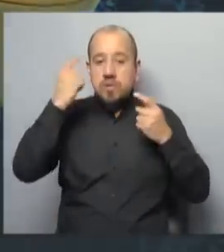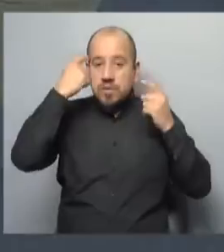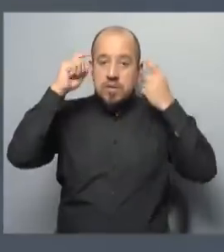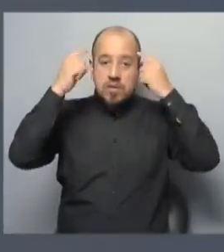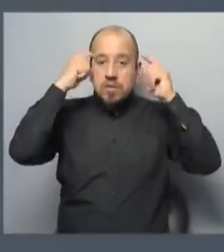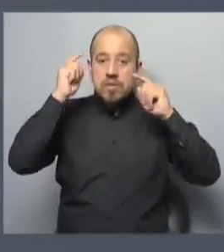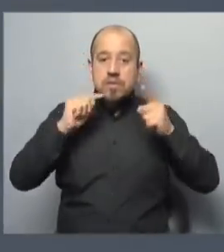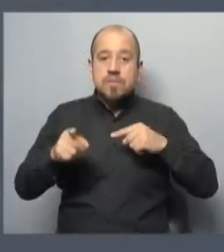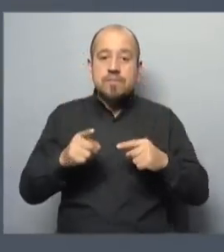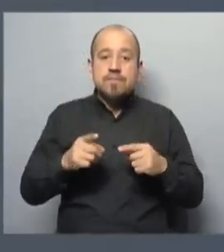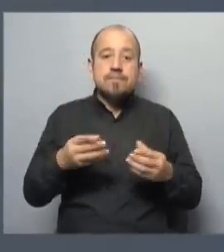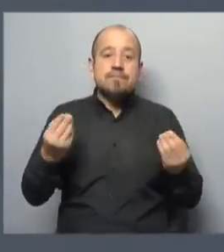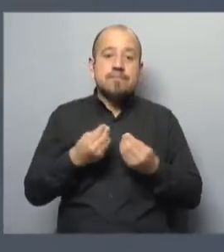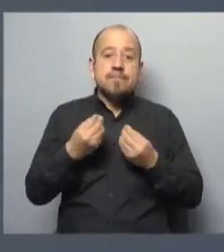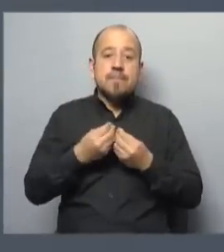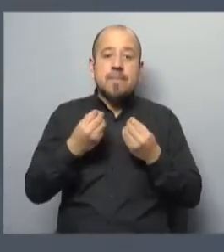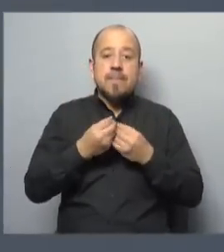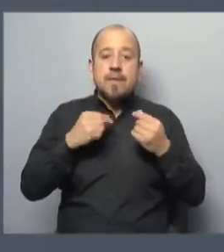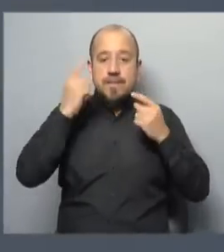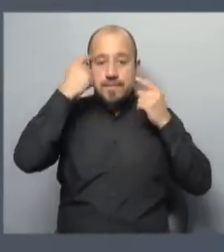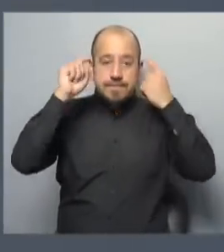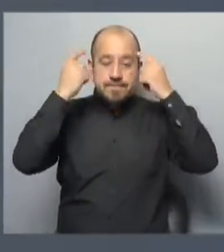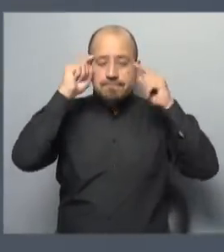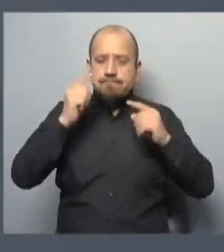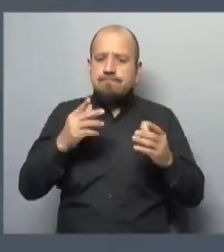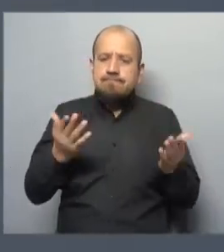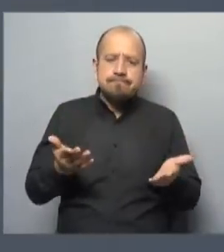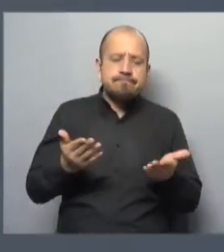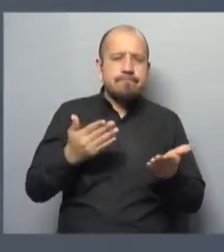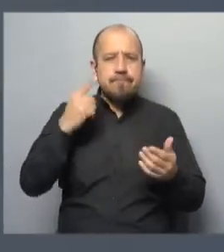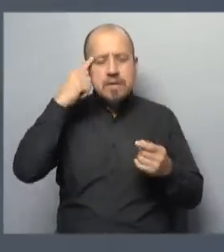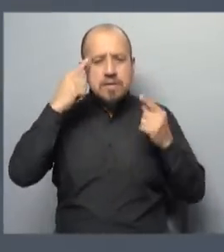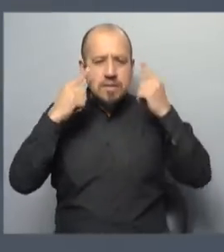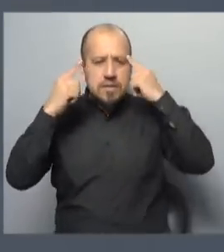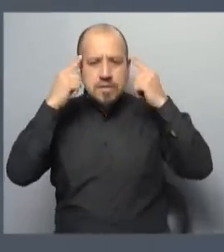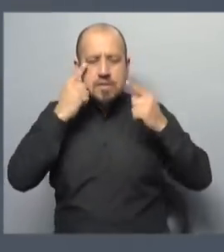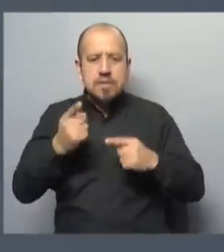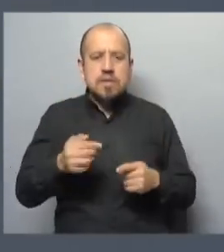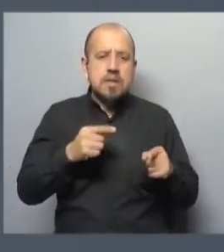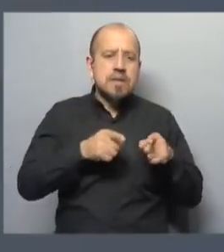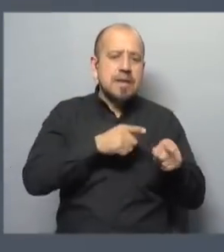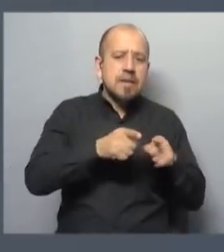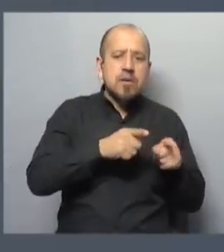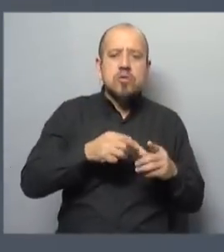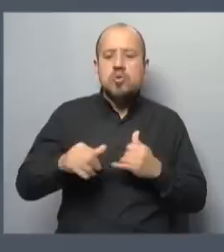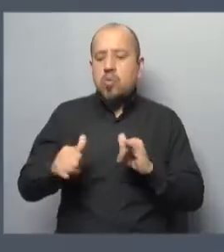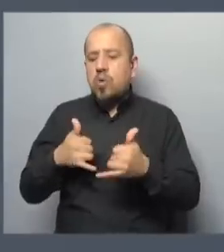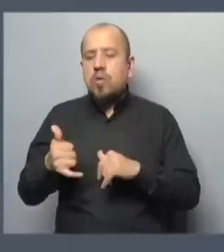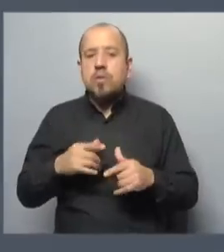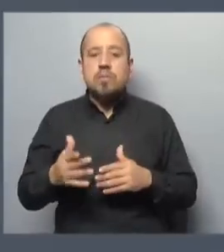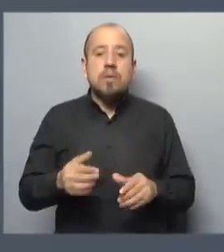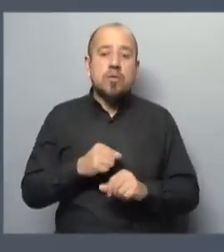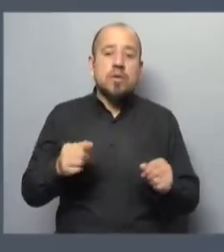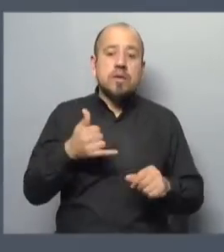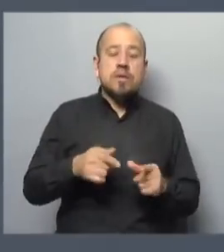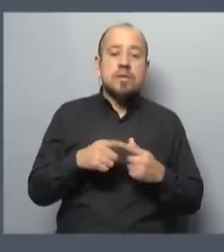creatividad muchísima creatividad ser muy dicho es hablando mal y pronto entrenadores futbolistas tuvo para tener un equipo